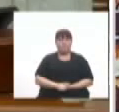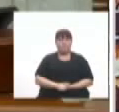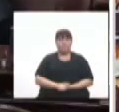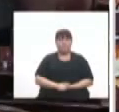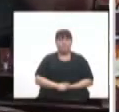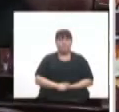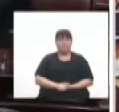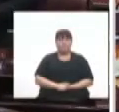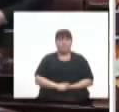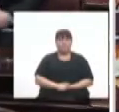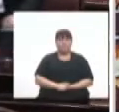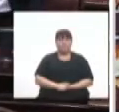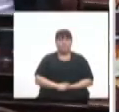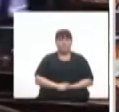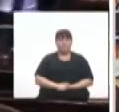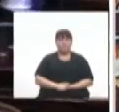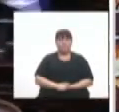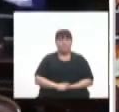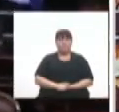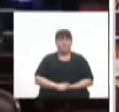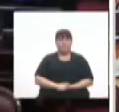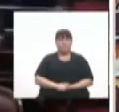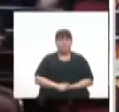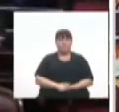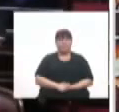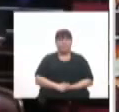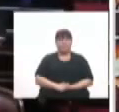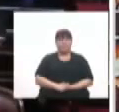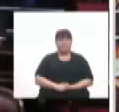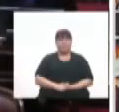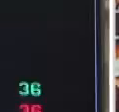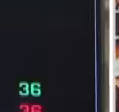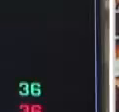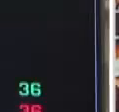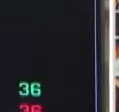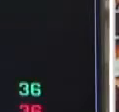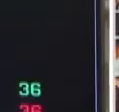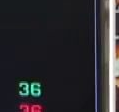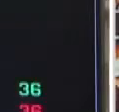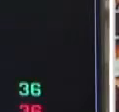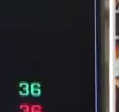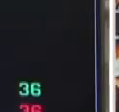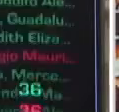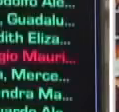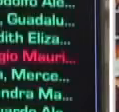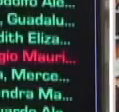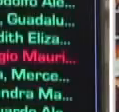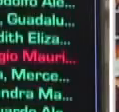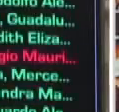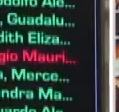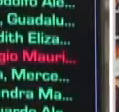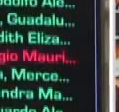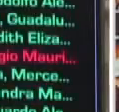voten positivamente sí eh Primero era una postura del gobierno nacional mucho más dura mucho más combativa eh